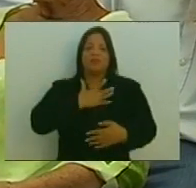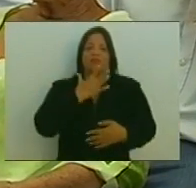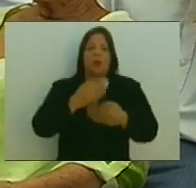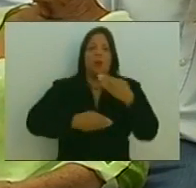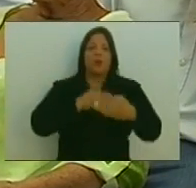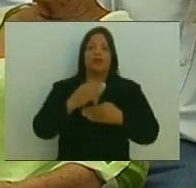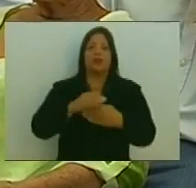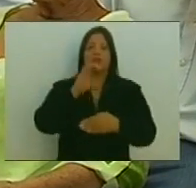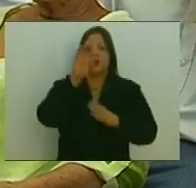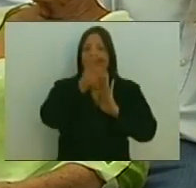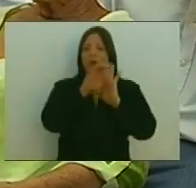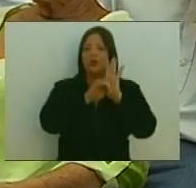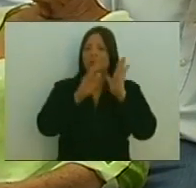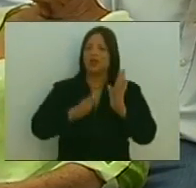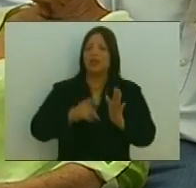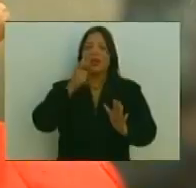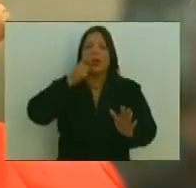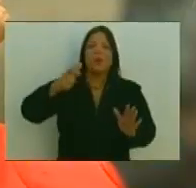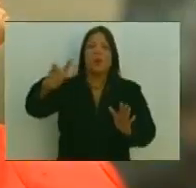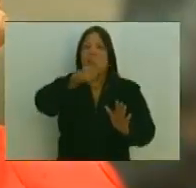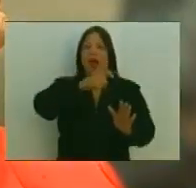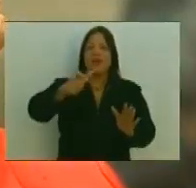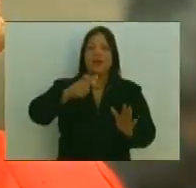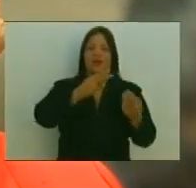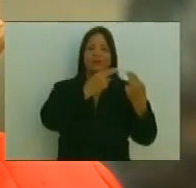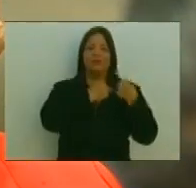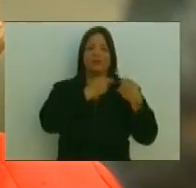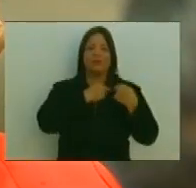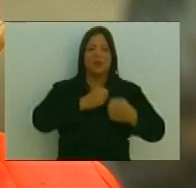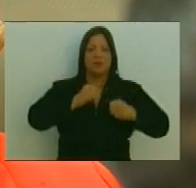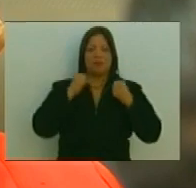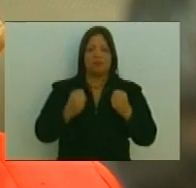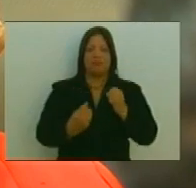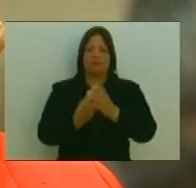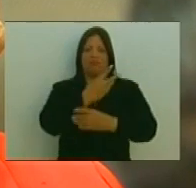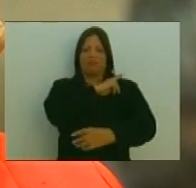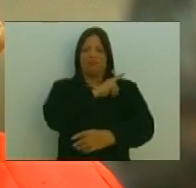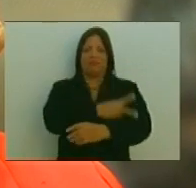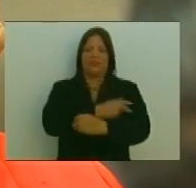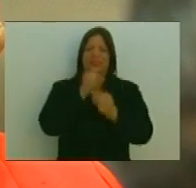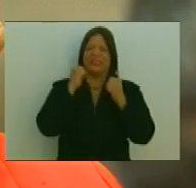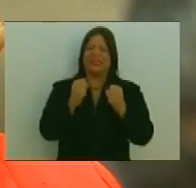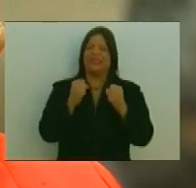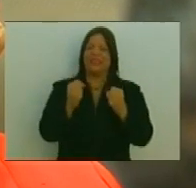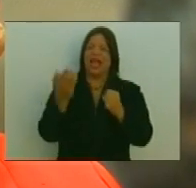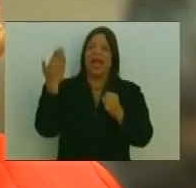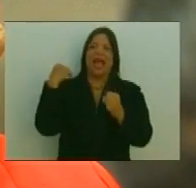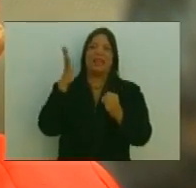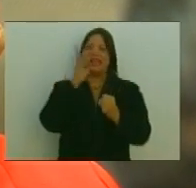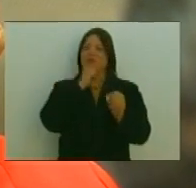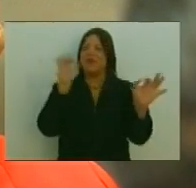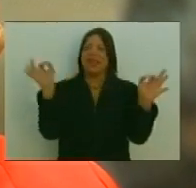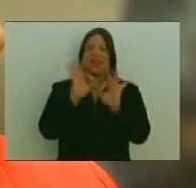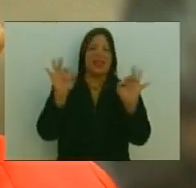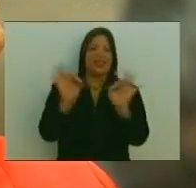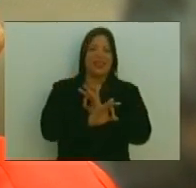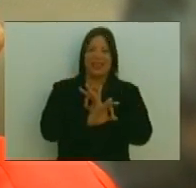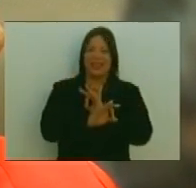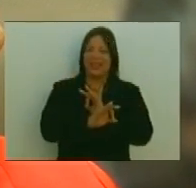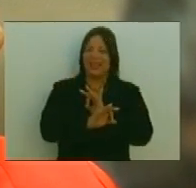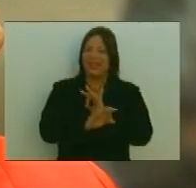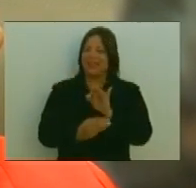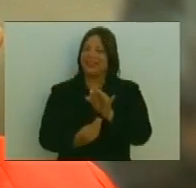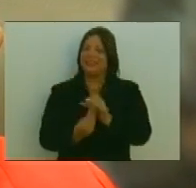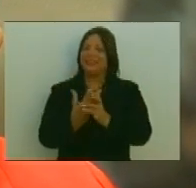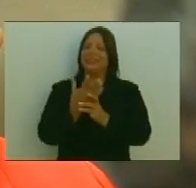proceso constituyente con el pueblo, asumiendo el poder originario como nunca antes en nuestra historia, que generó